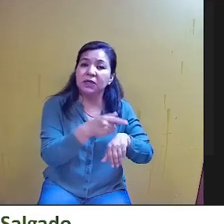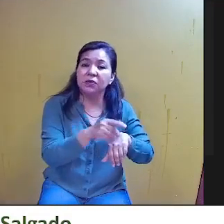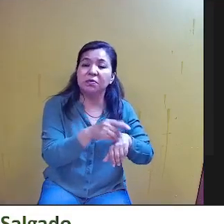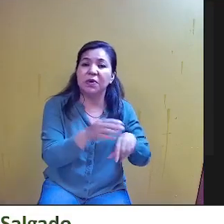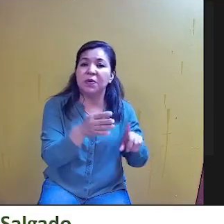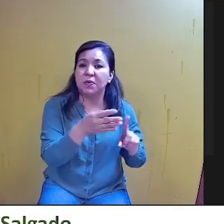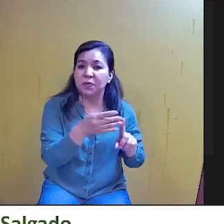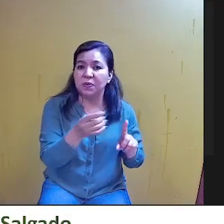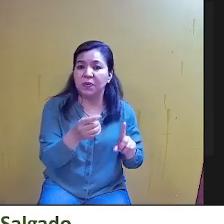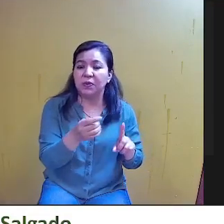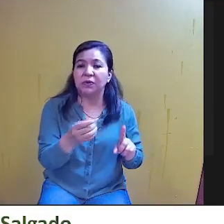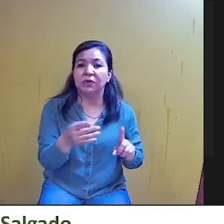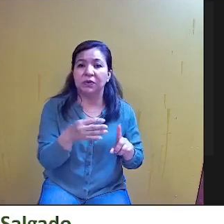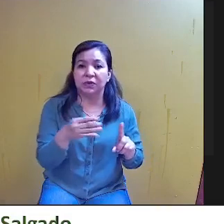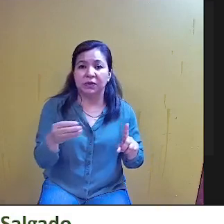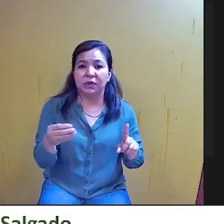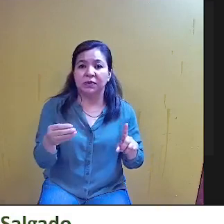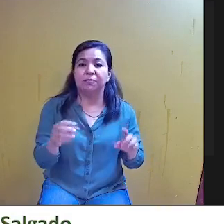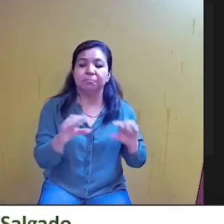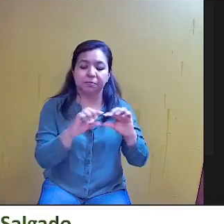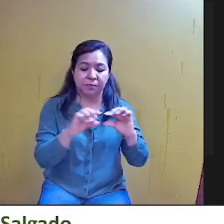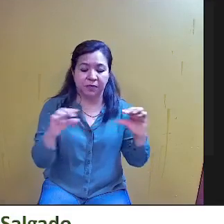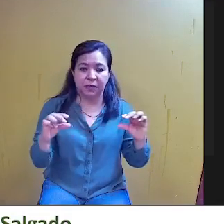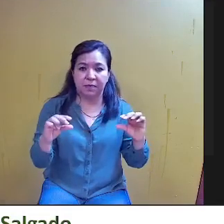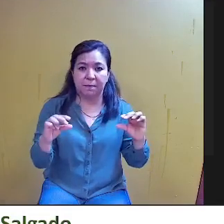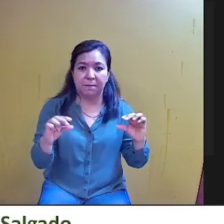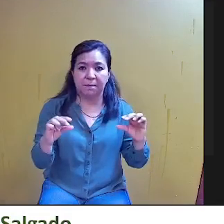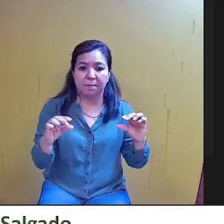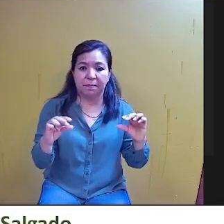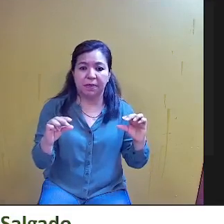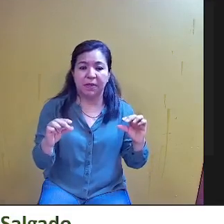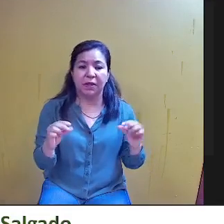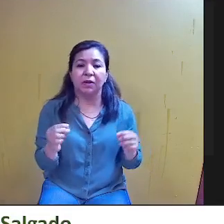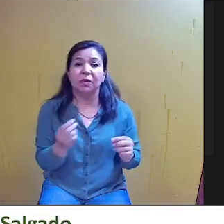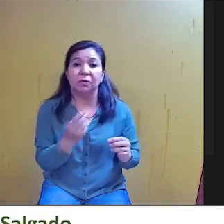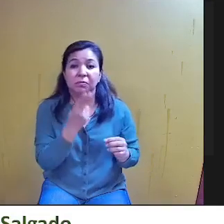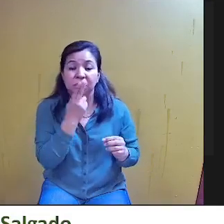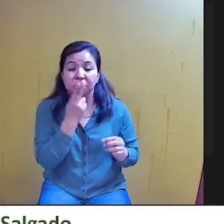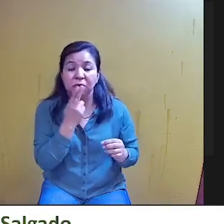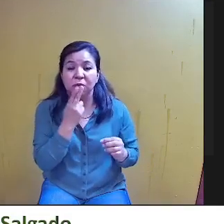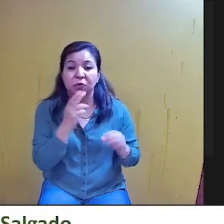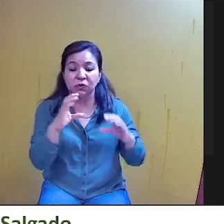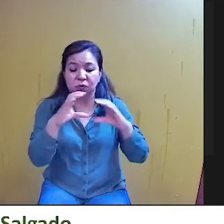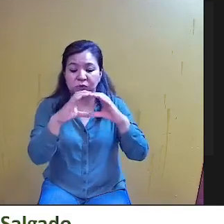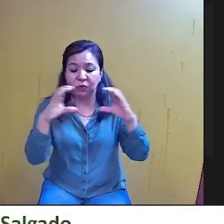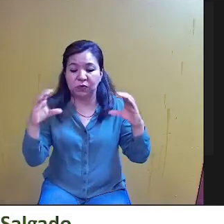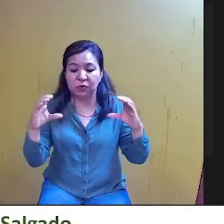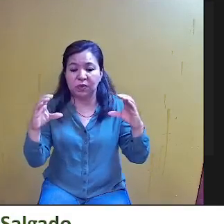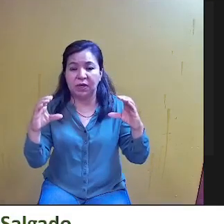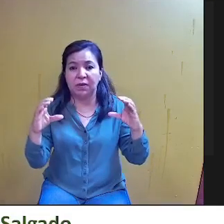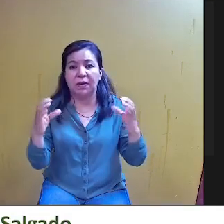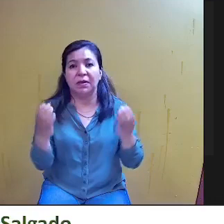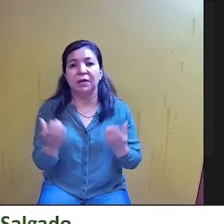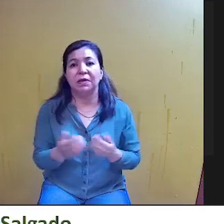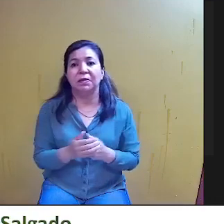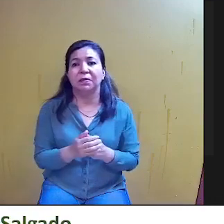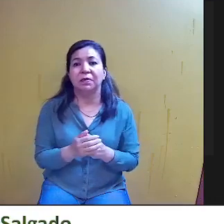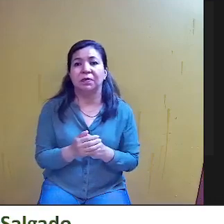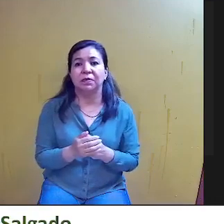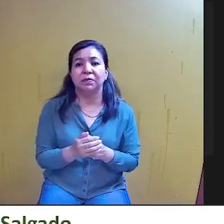6/2019, que al rubro dice: uso indebido de pautas, elementos para identificar la